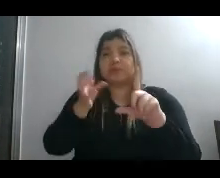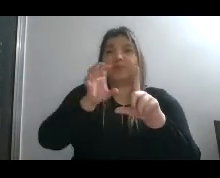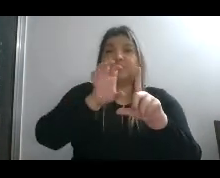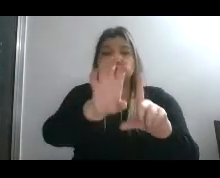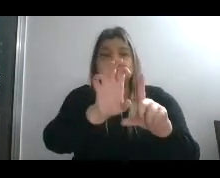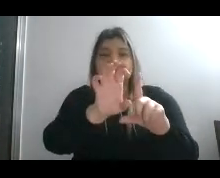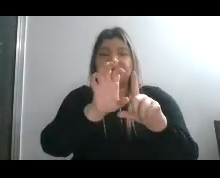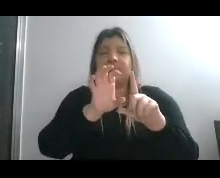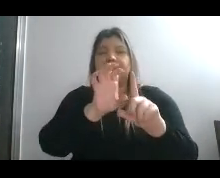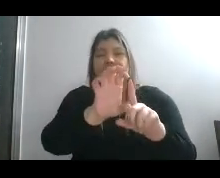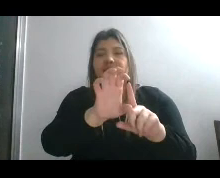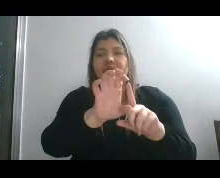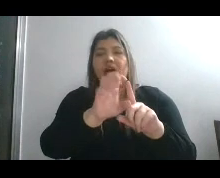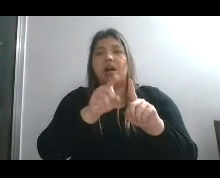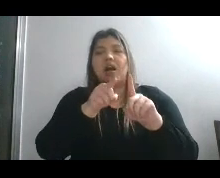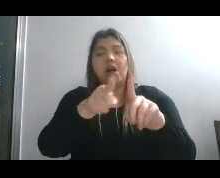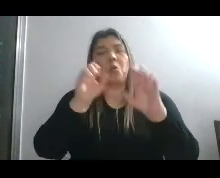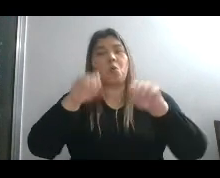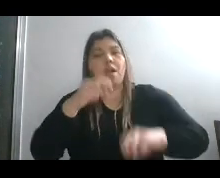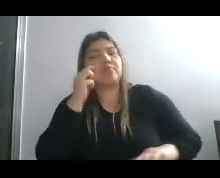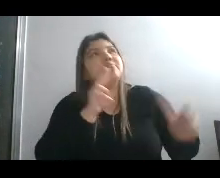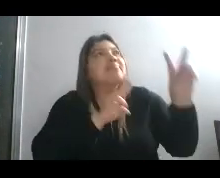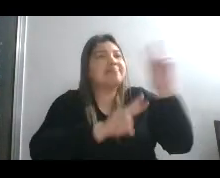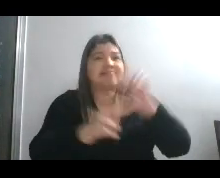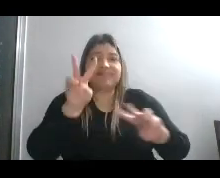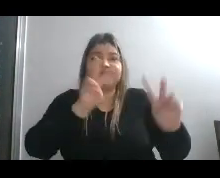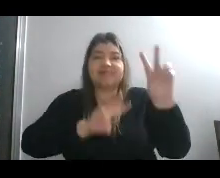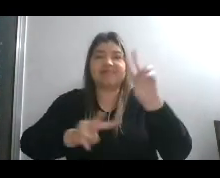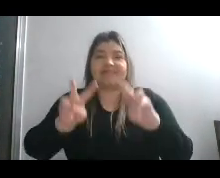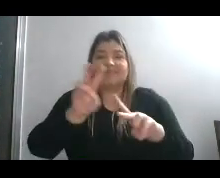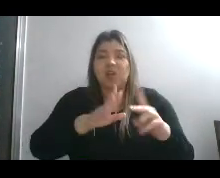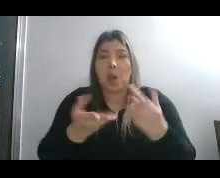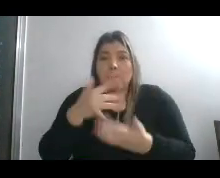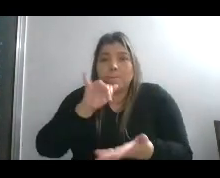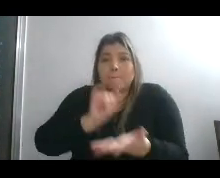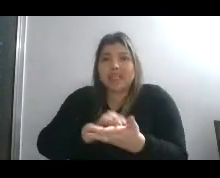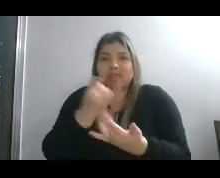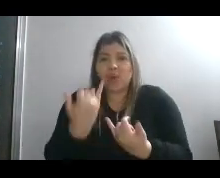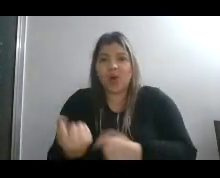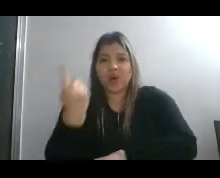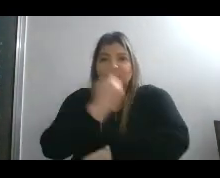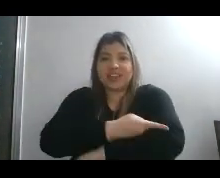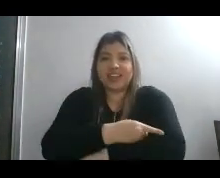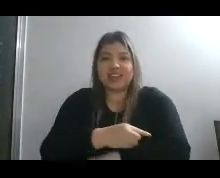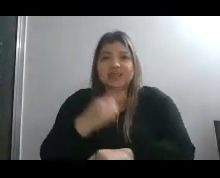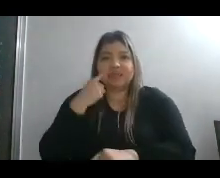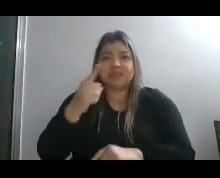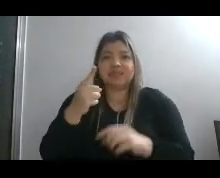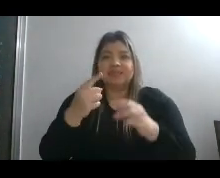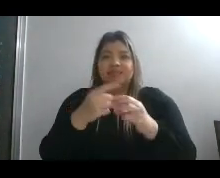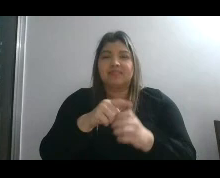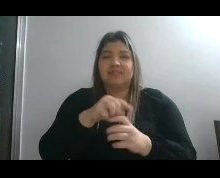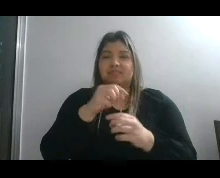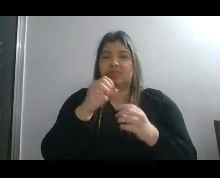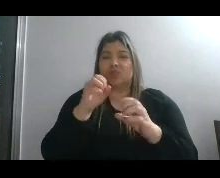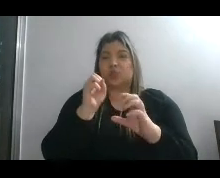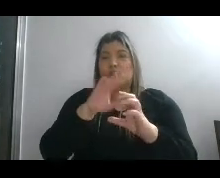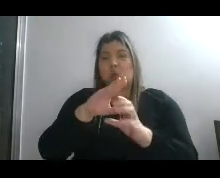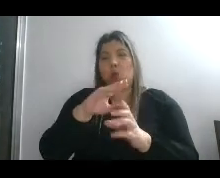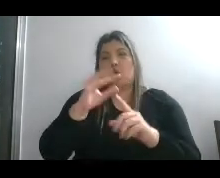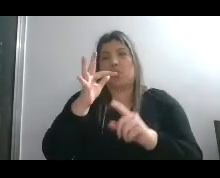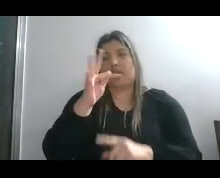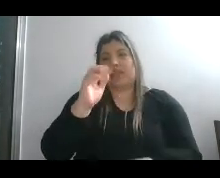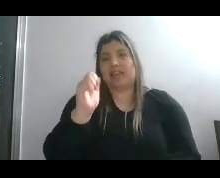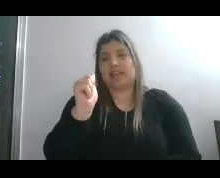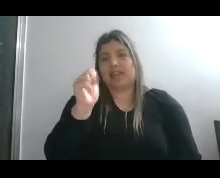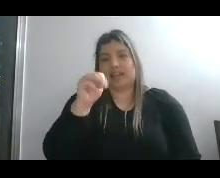espacio educativo y podrán acceder a él a través del enlace con el cual accedieron a esta formación. El video estará disponible durante 180